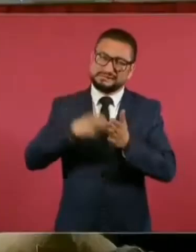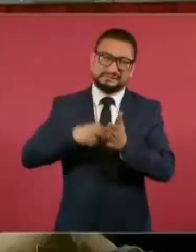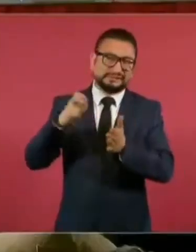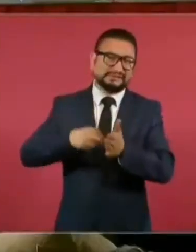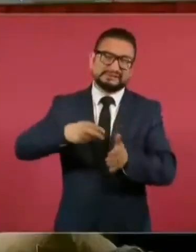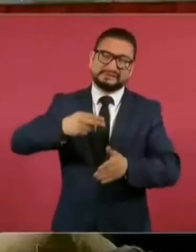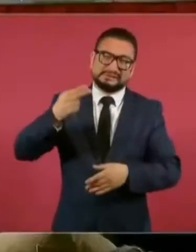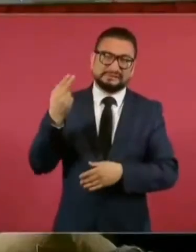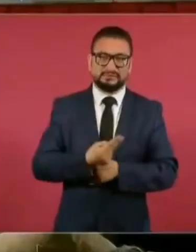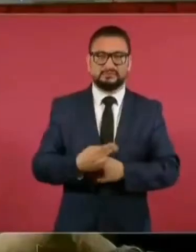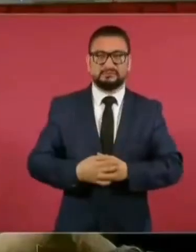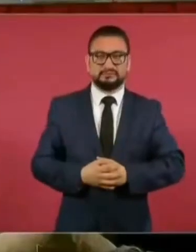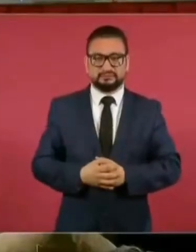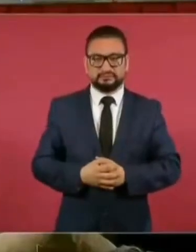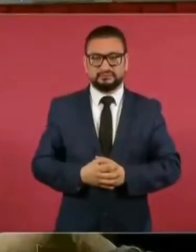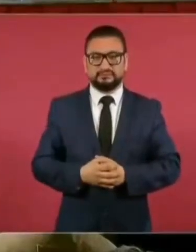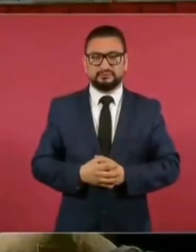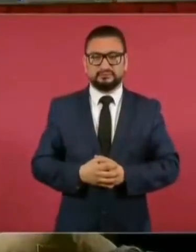esta reforma.